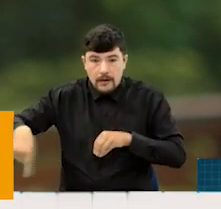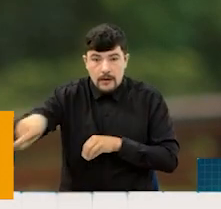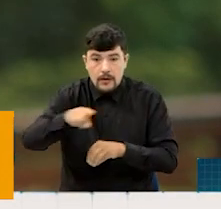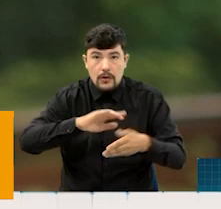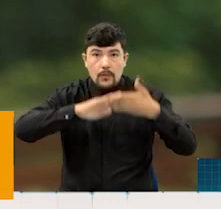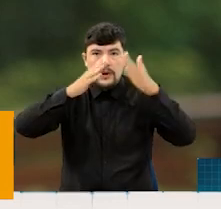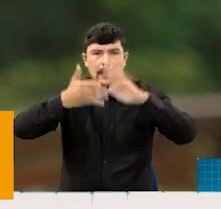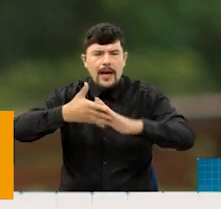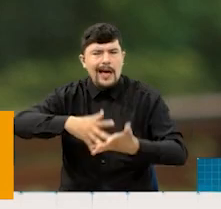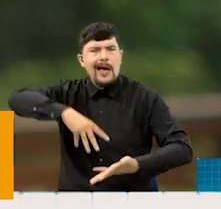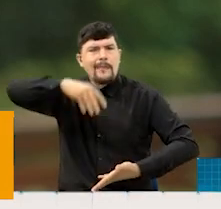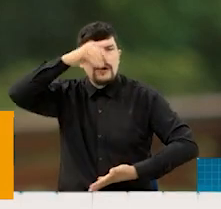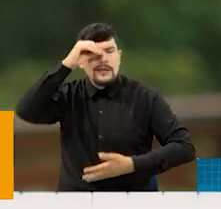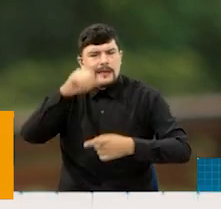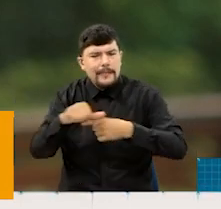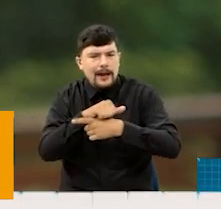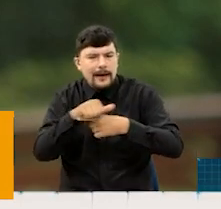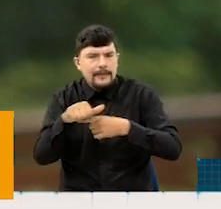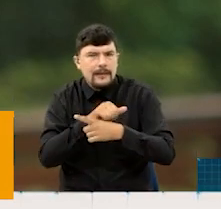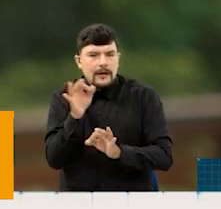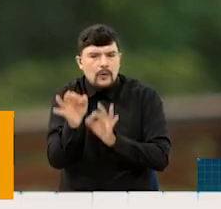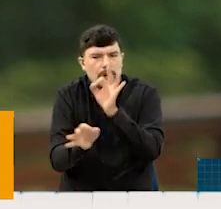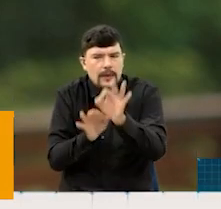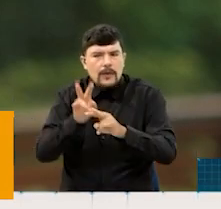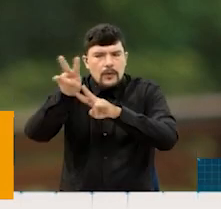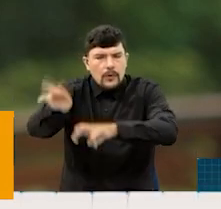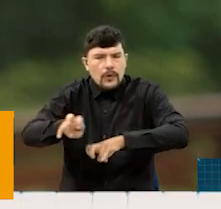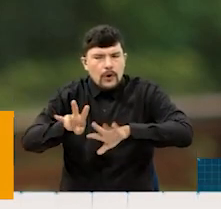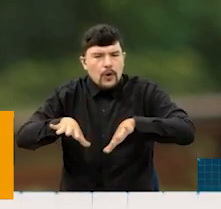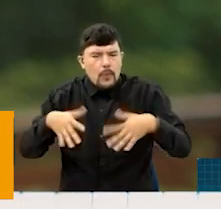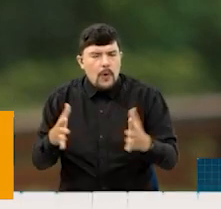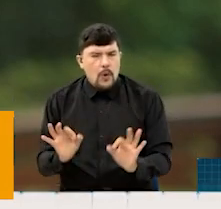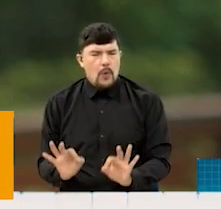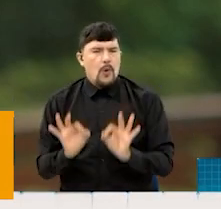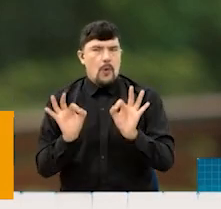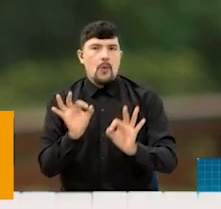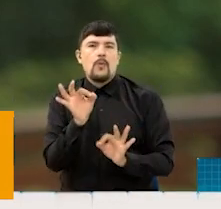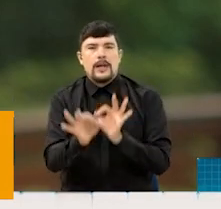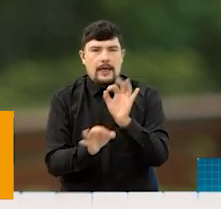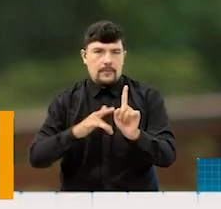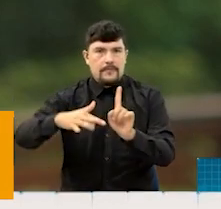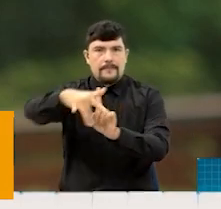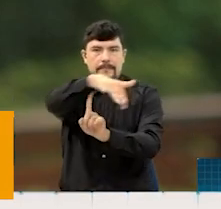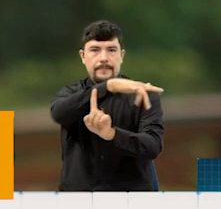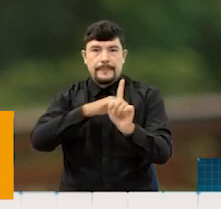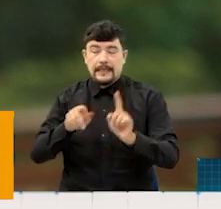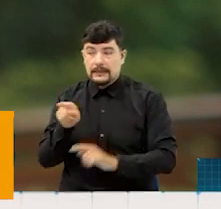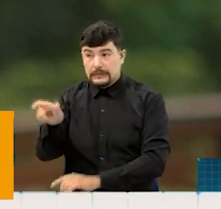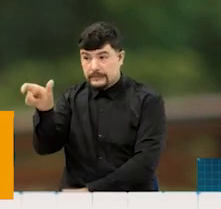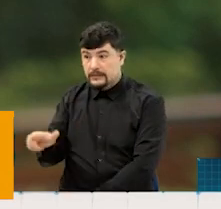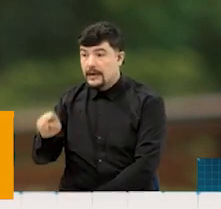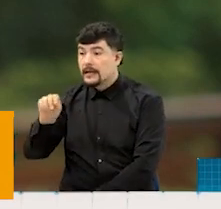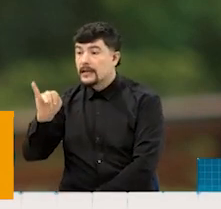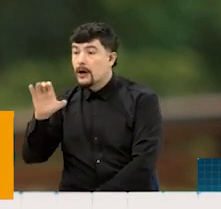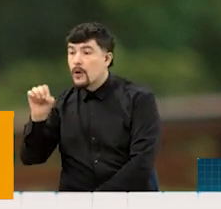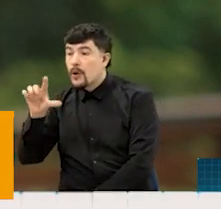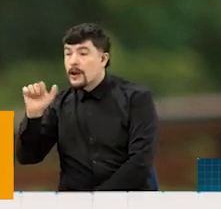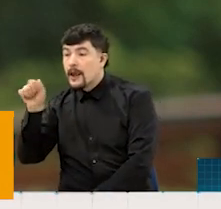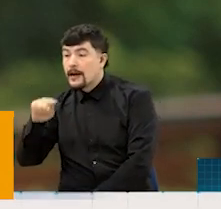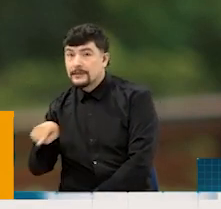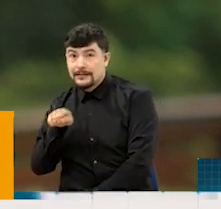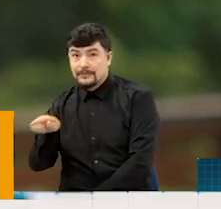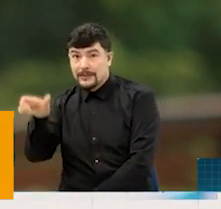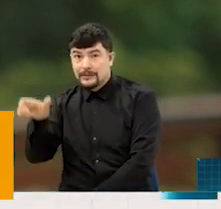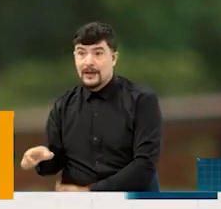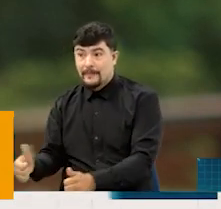CAS, socializan y enseñan prácticas ambientales sostenibles que favorezcan la relación bosque-ganadería. Hoy,